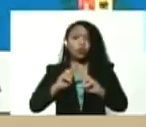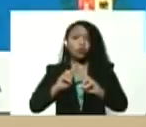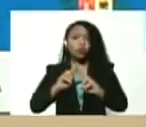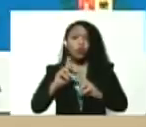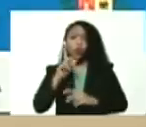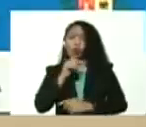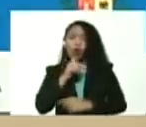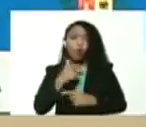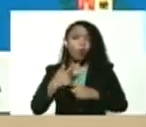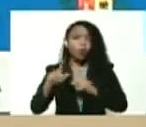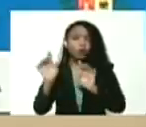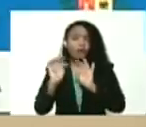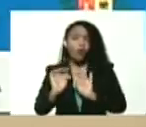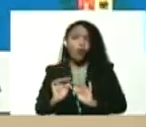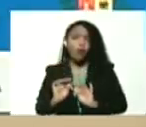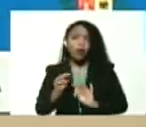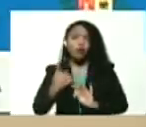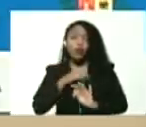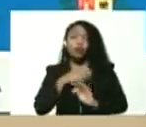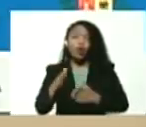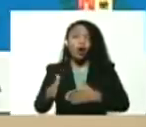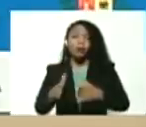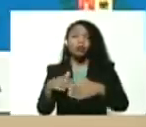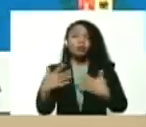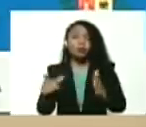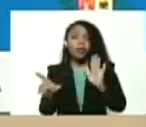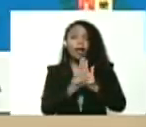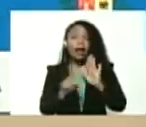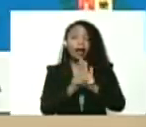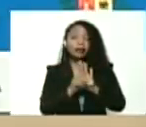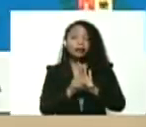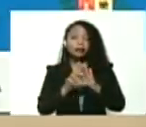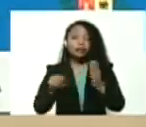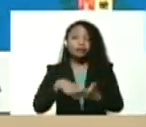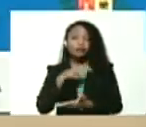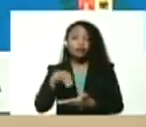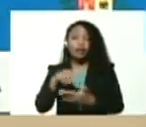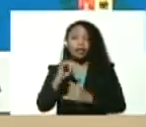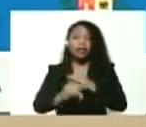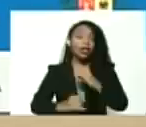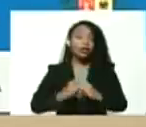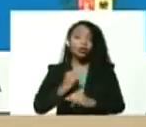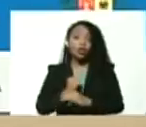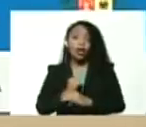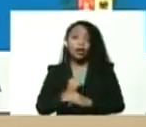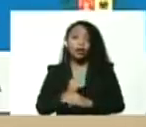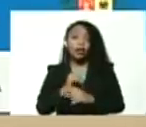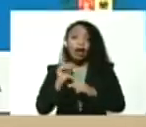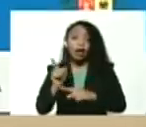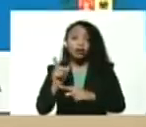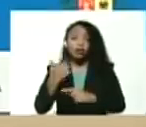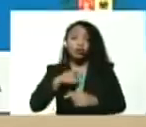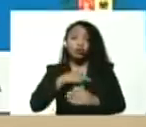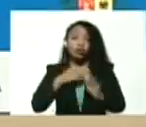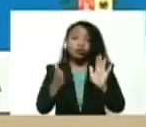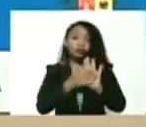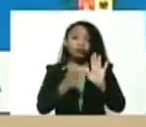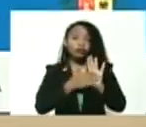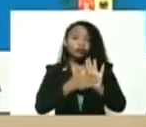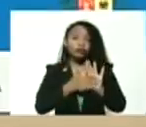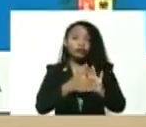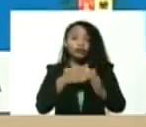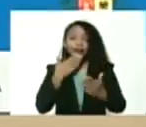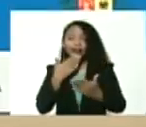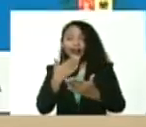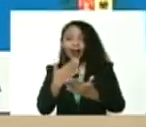otro camino. Nuestro camino es la legalidad nacional e internacional, y a eso nos apegamos. Bueno,